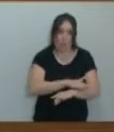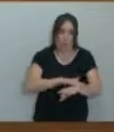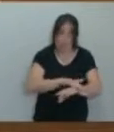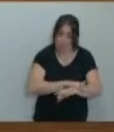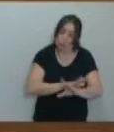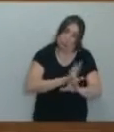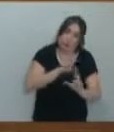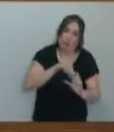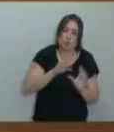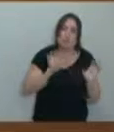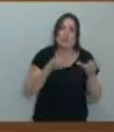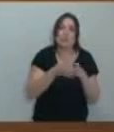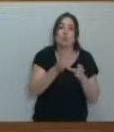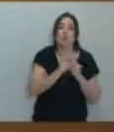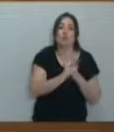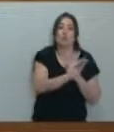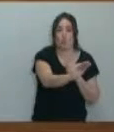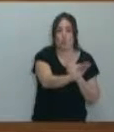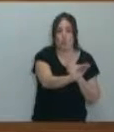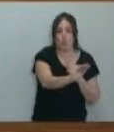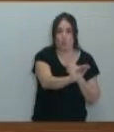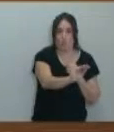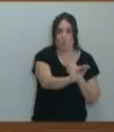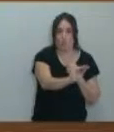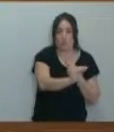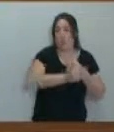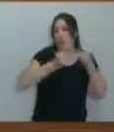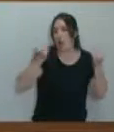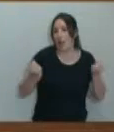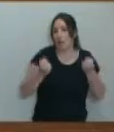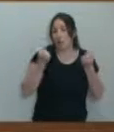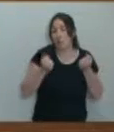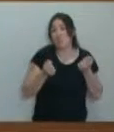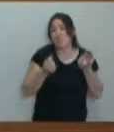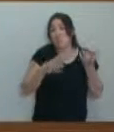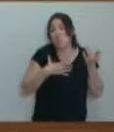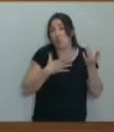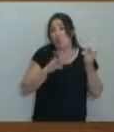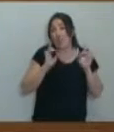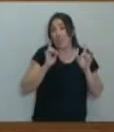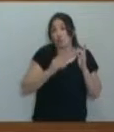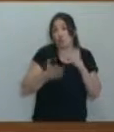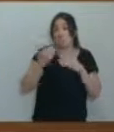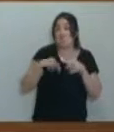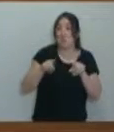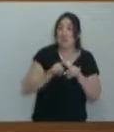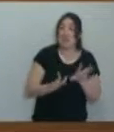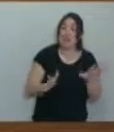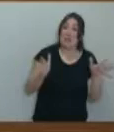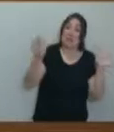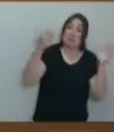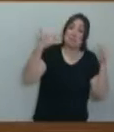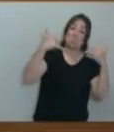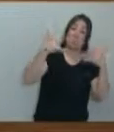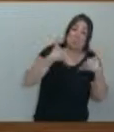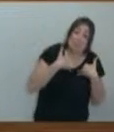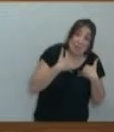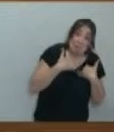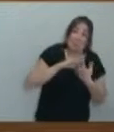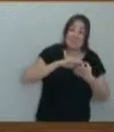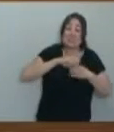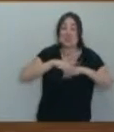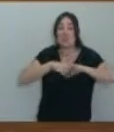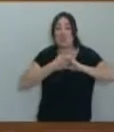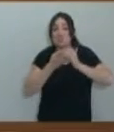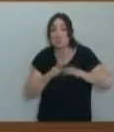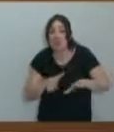su partido, con actuaciones que no sé si se podrían llamar en aquel caso de responsables y de neutrales y de objetivas. Se